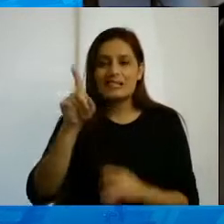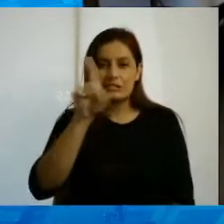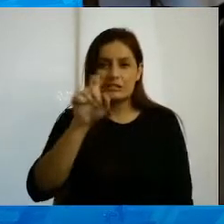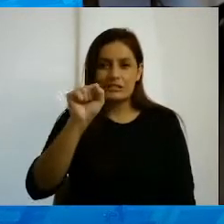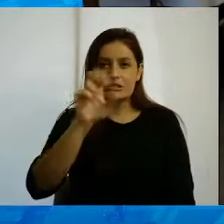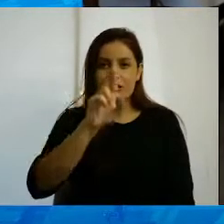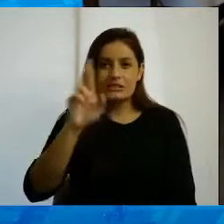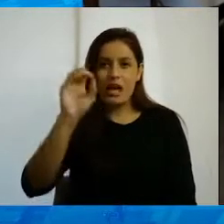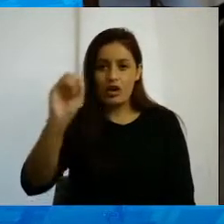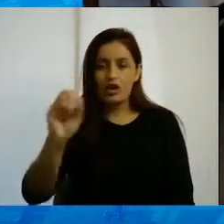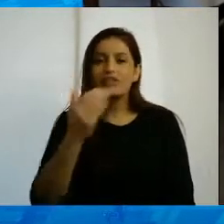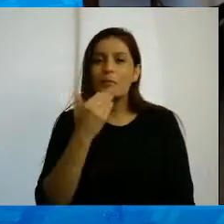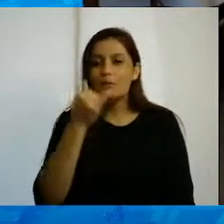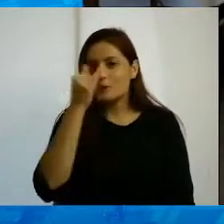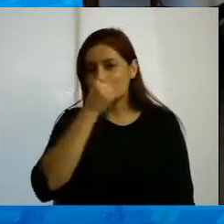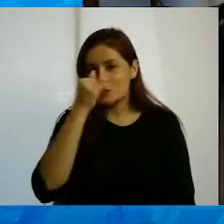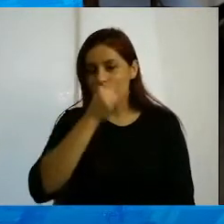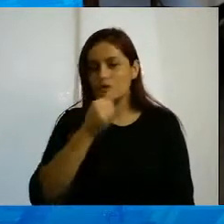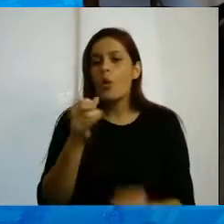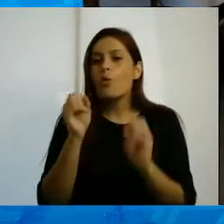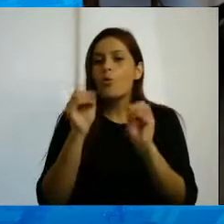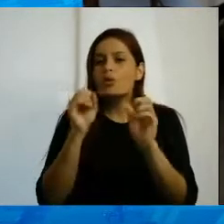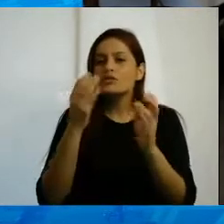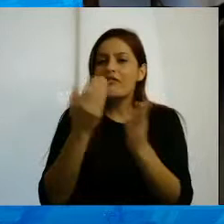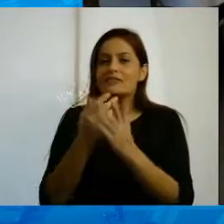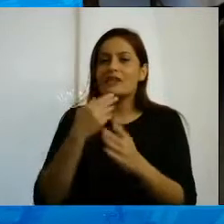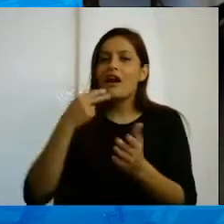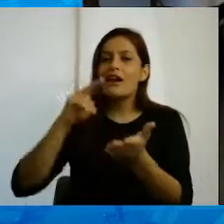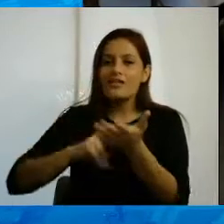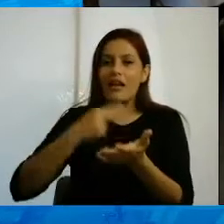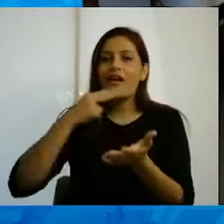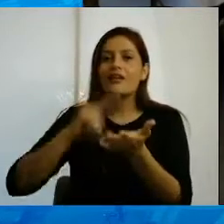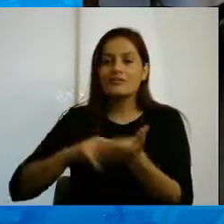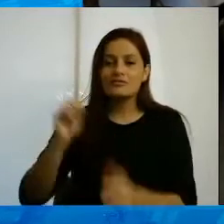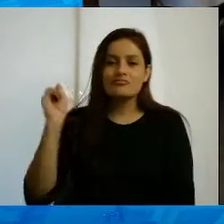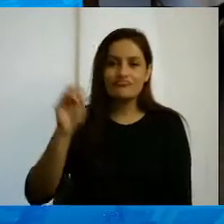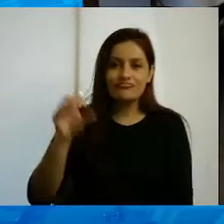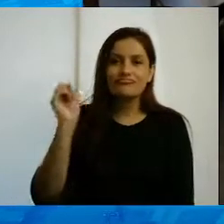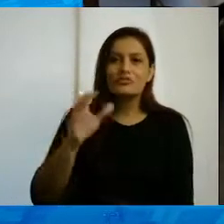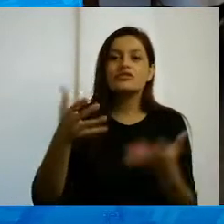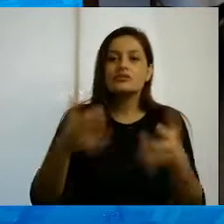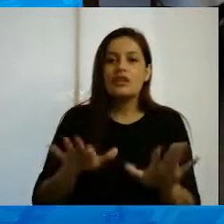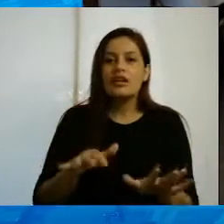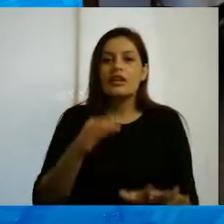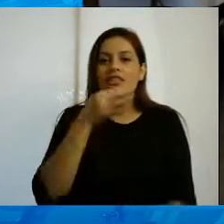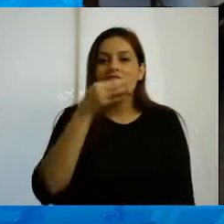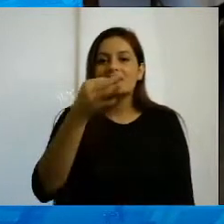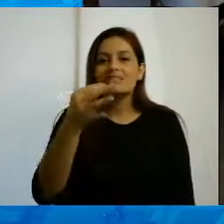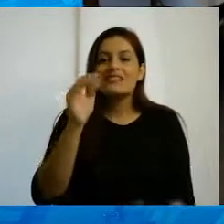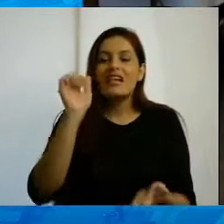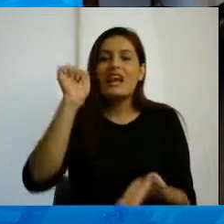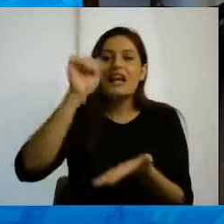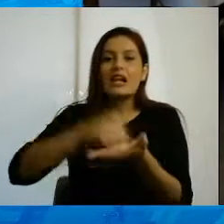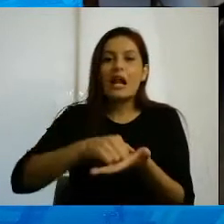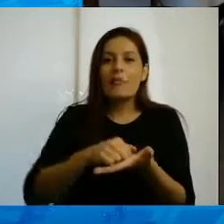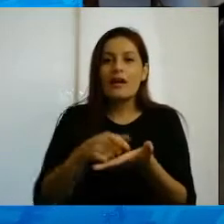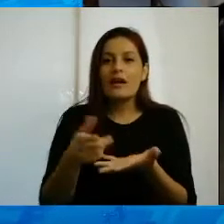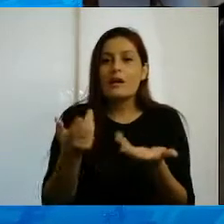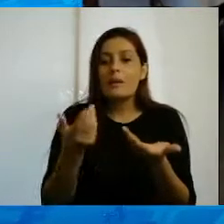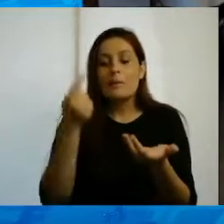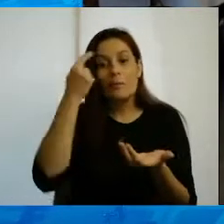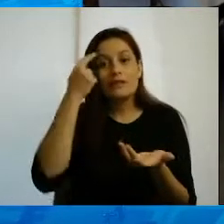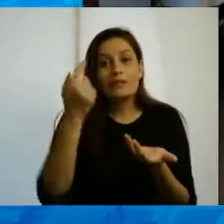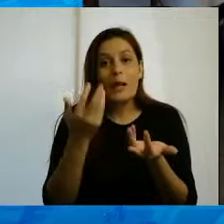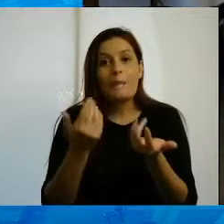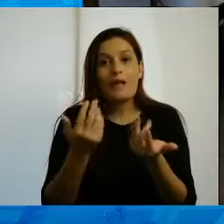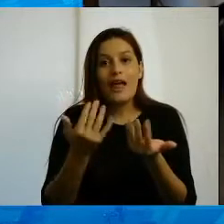las cartas que han hecho por vía de oficina de carta y los vecinos aledaños son los que más sufren porque dicen que no pueden esperar hasta el invierno para que rebalse una